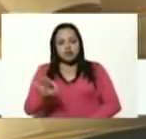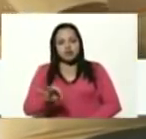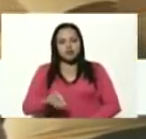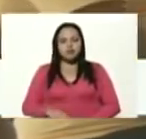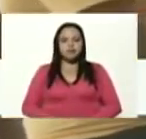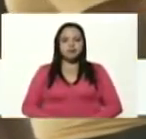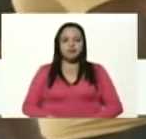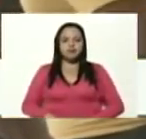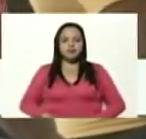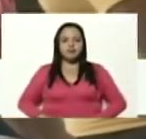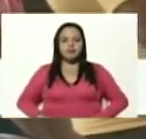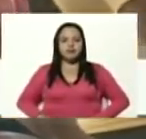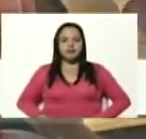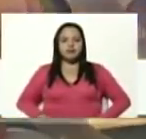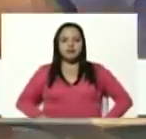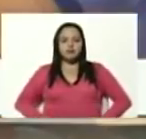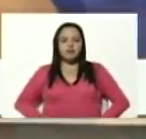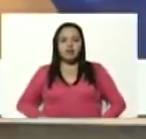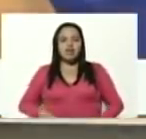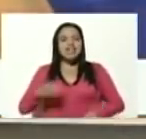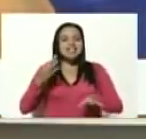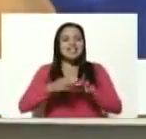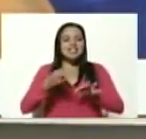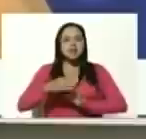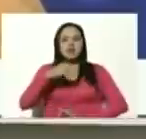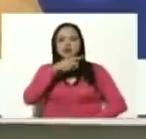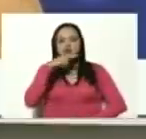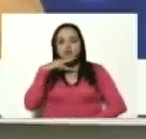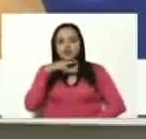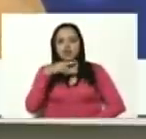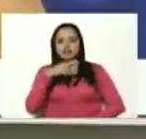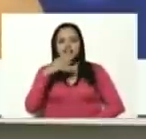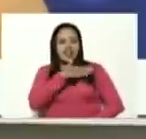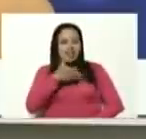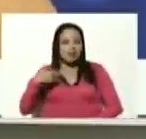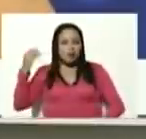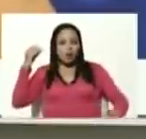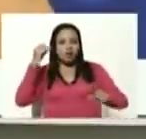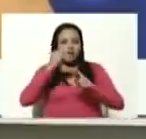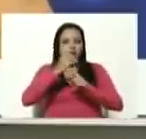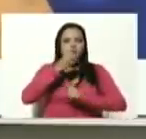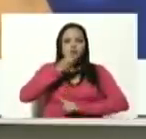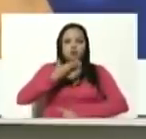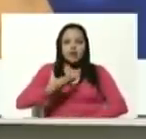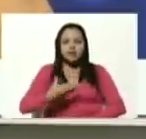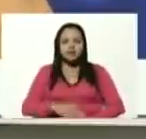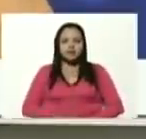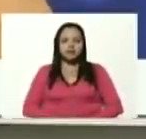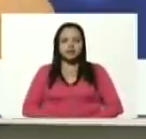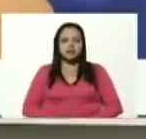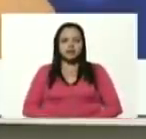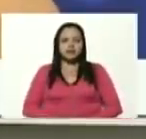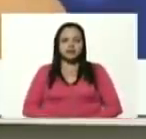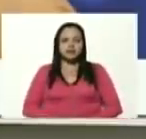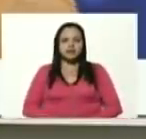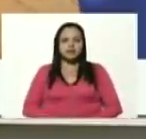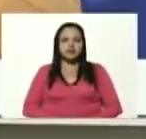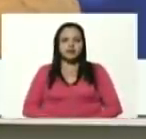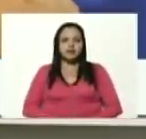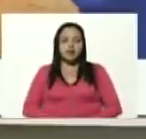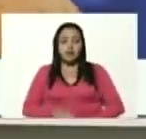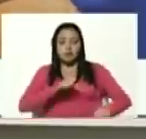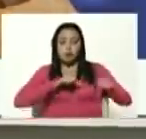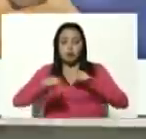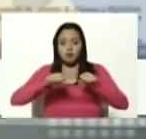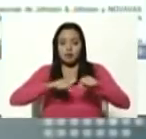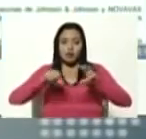Pero para septiembre, octubre tenemos una meta ambiciosa, bonita, una buena meta. Y allí el movimiento